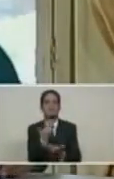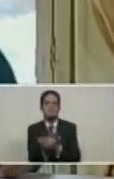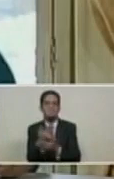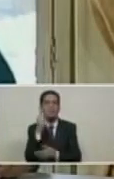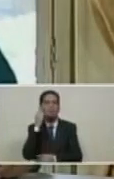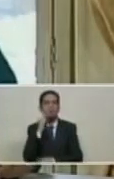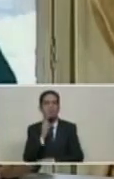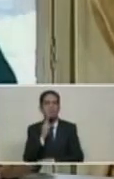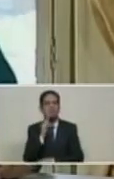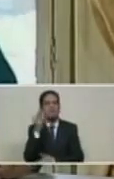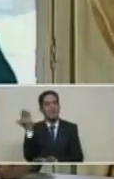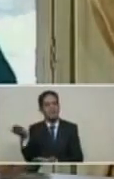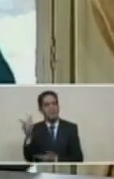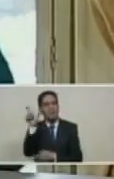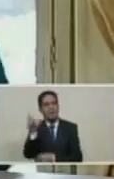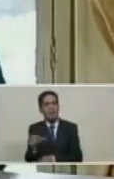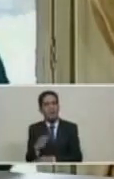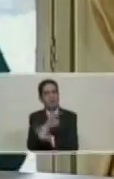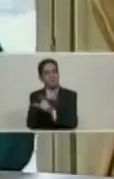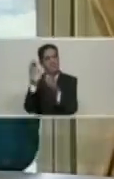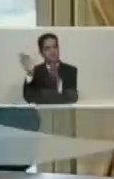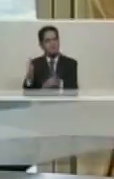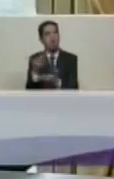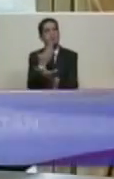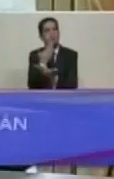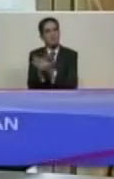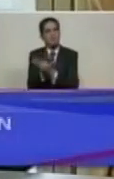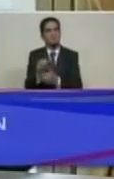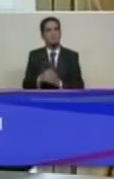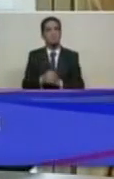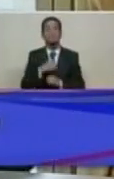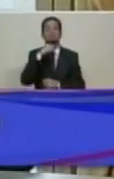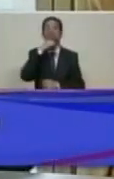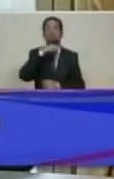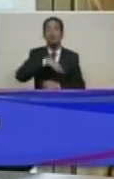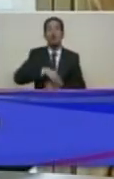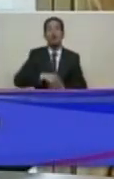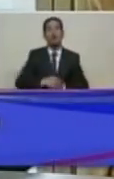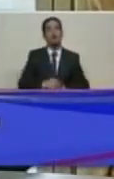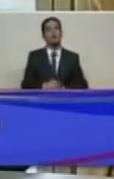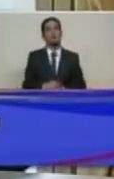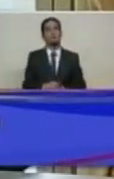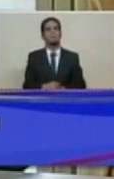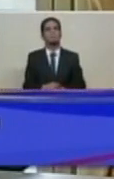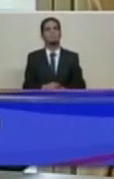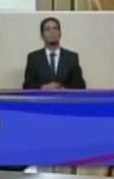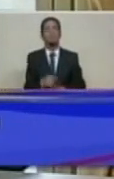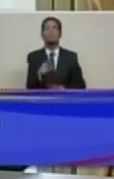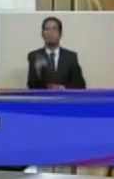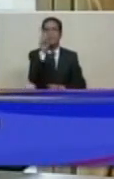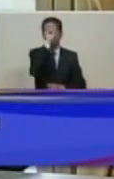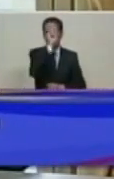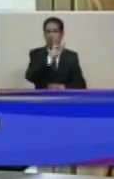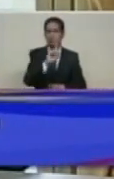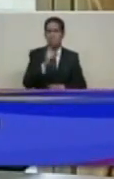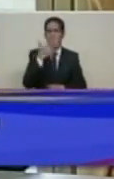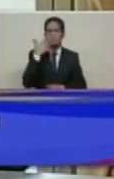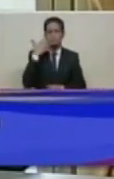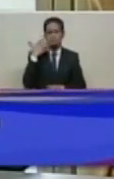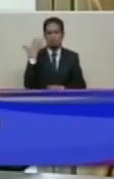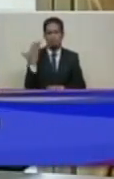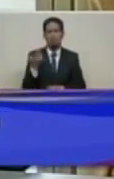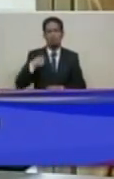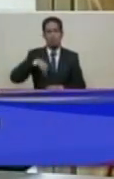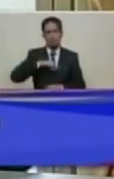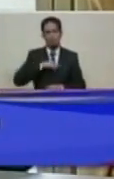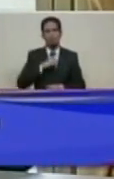nuestro libertador. Sí, al agradecimiento. Historia está grande. Ustedes no saben lo orgulloso que uno se siente cuando